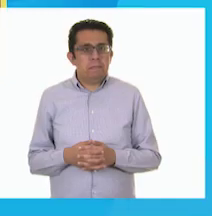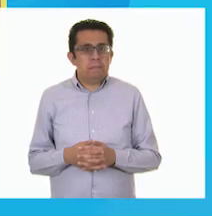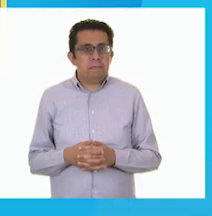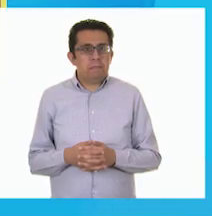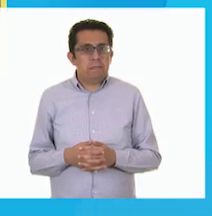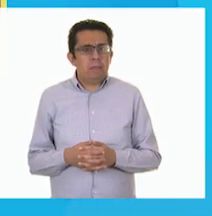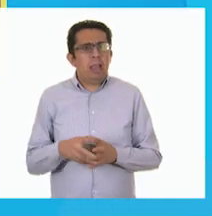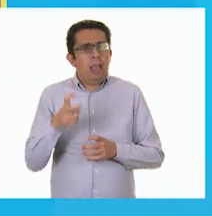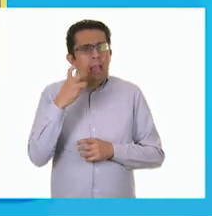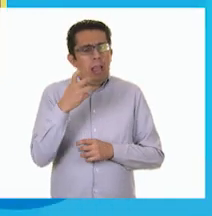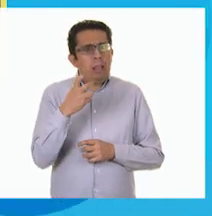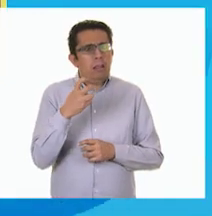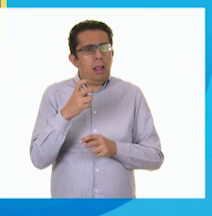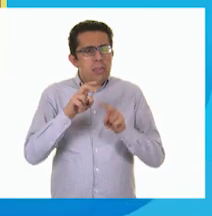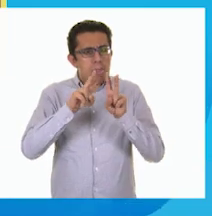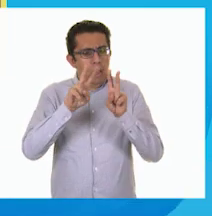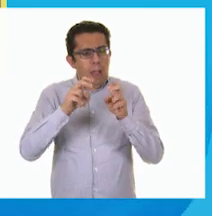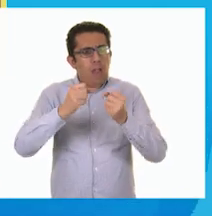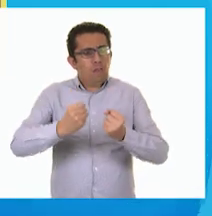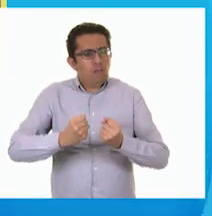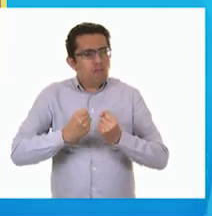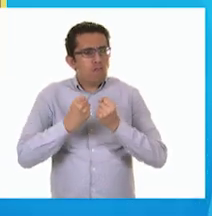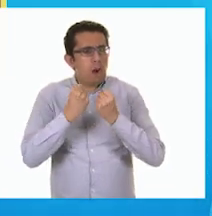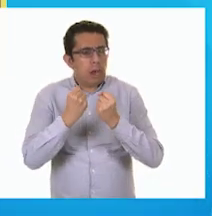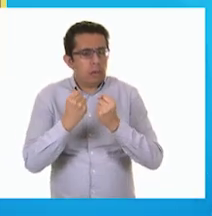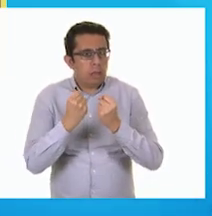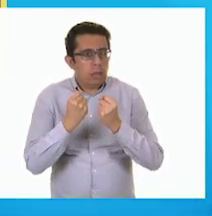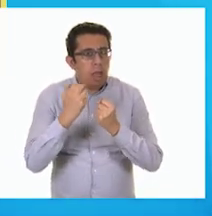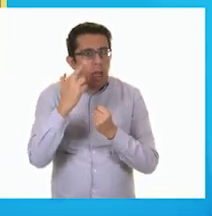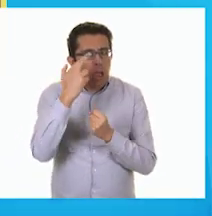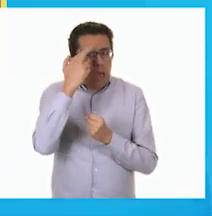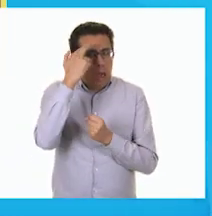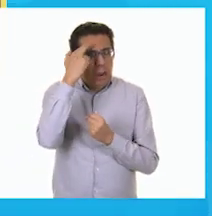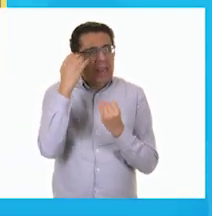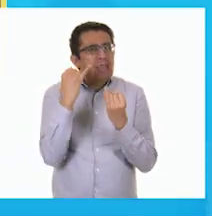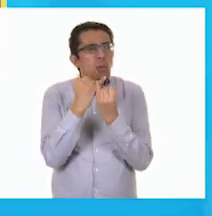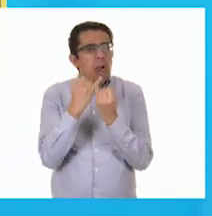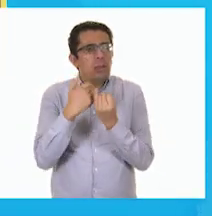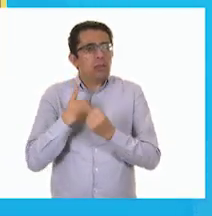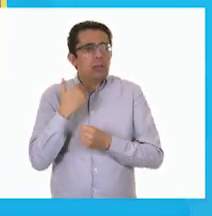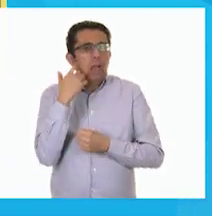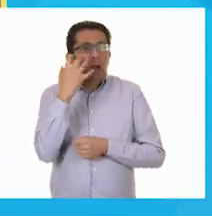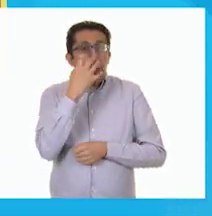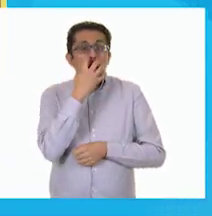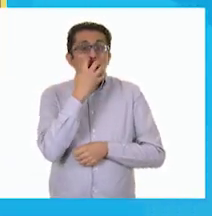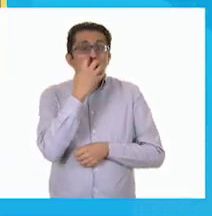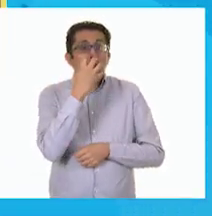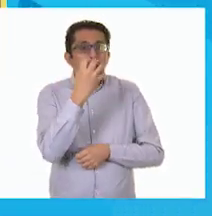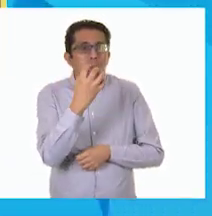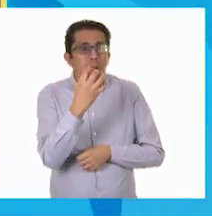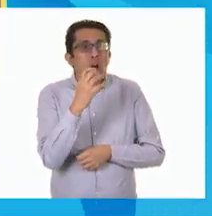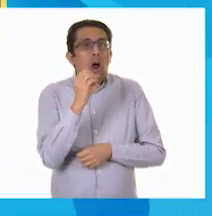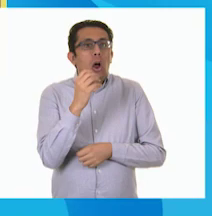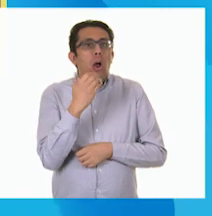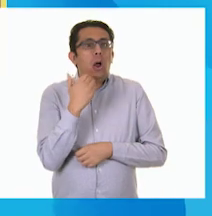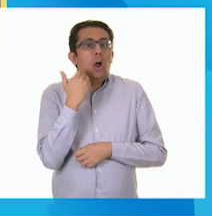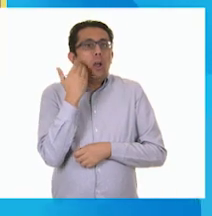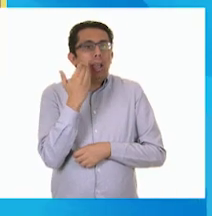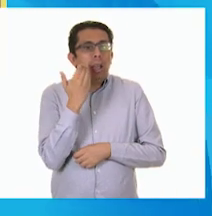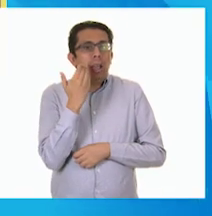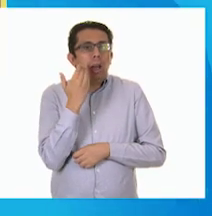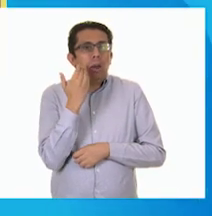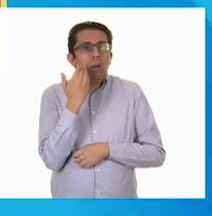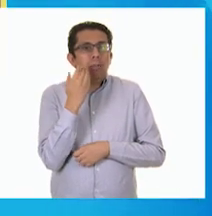Respecto a la intensidad, recuerden que es como cuando queremos gritar o como cuando queremos que nadie